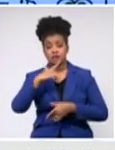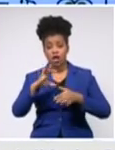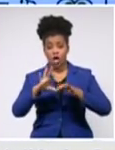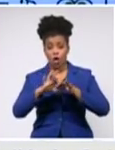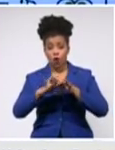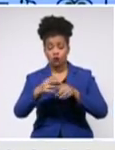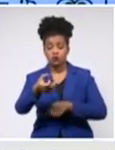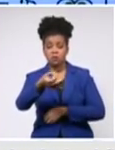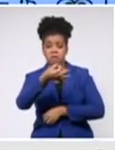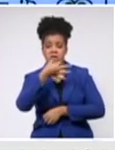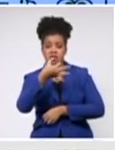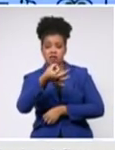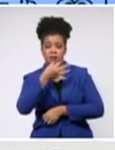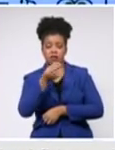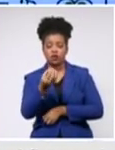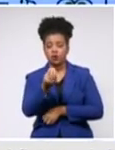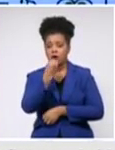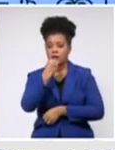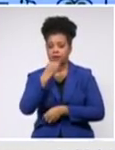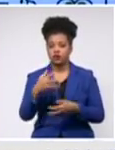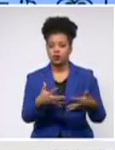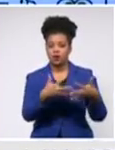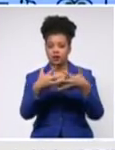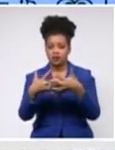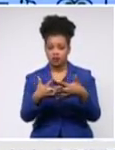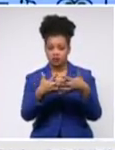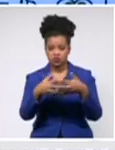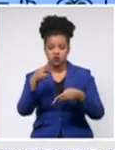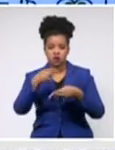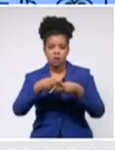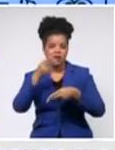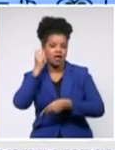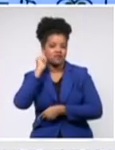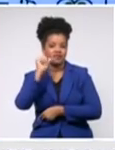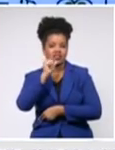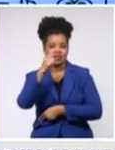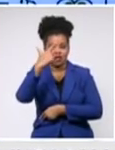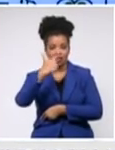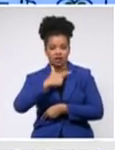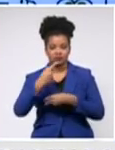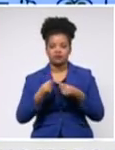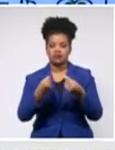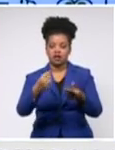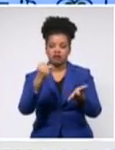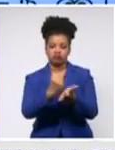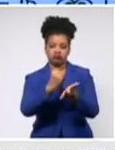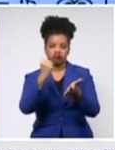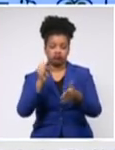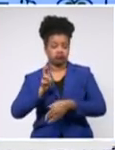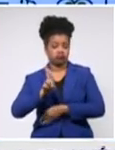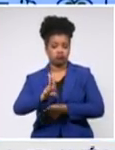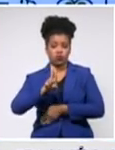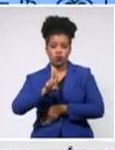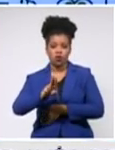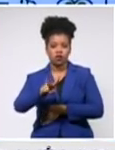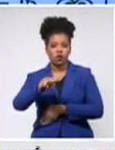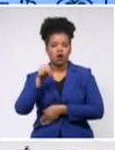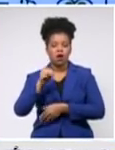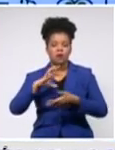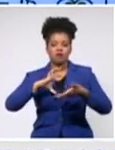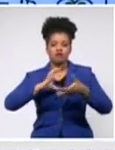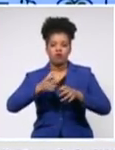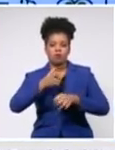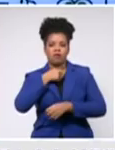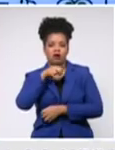Medicamentos y Alimentos de Estados Unidos, FDA, por sus siglas en inglés, otorgó autorización de emergencia a un nuevo protocolo de